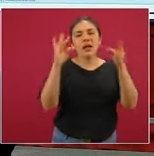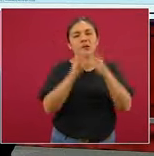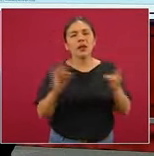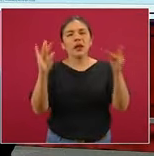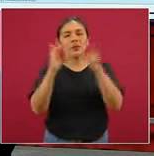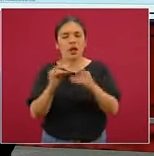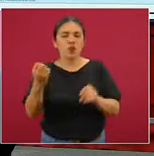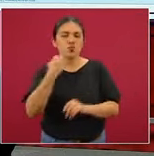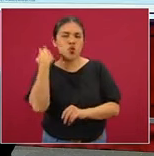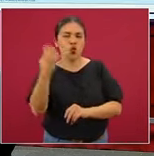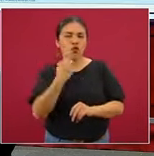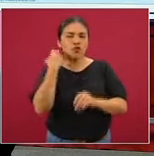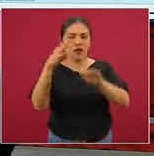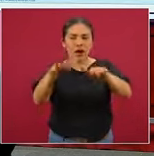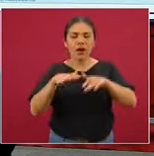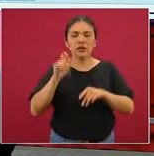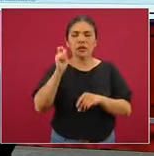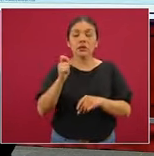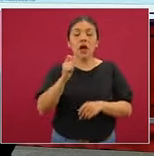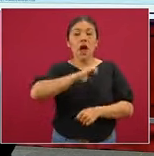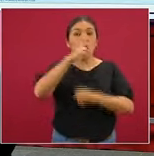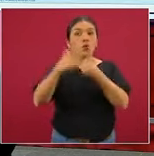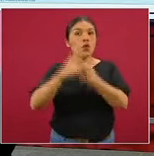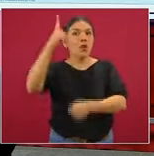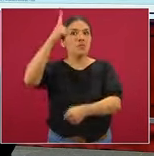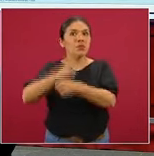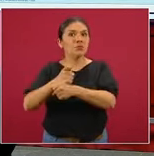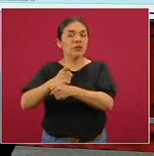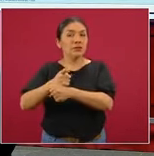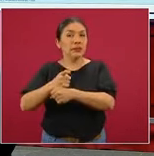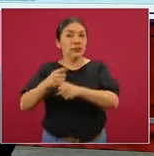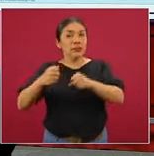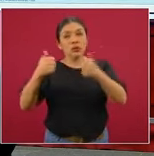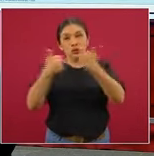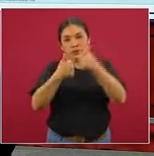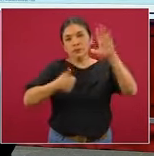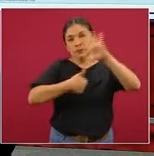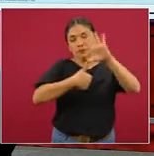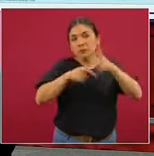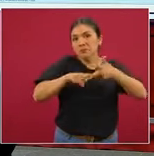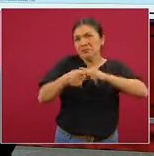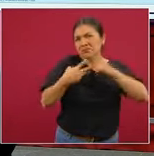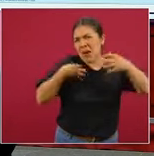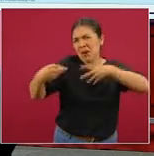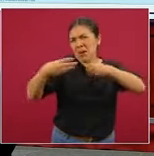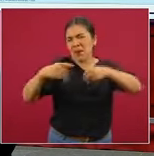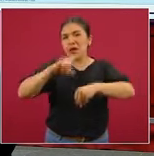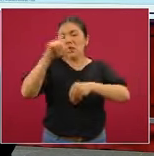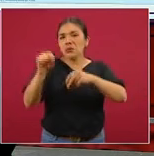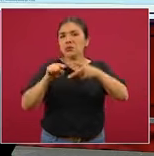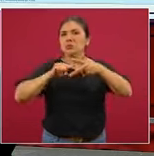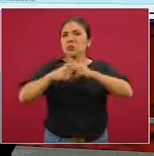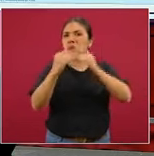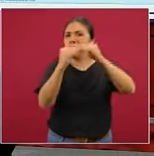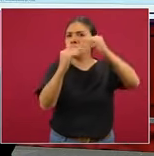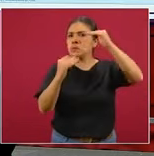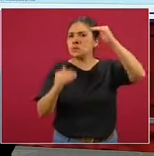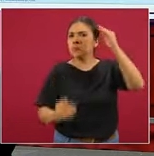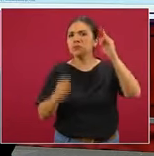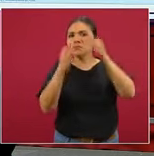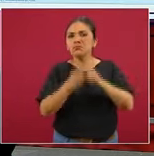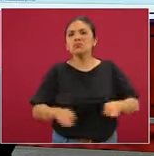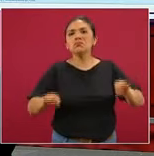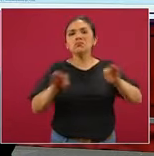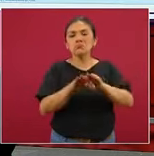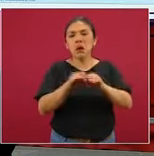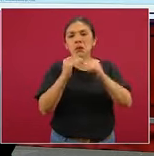previas, ¿no? Como Europa había sido de los primeros continentes junto con América del Norte que inicia, tiene un descenso importante en la mayoría de sus